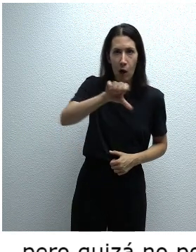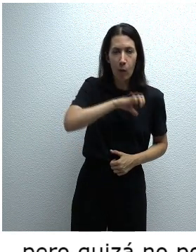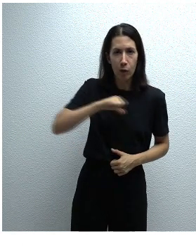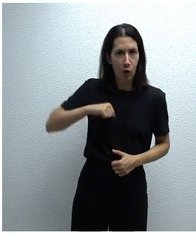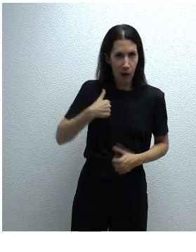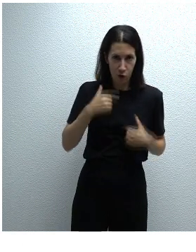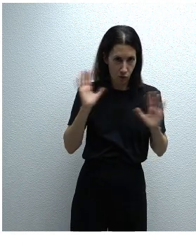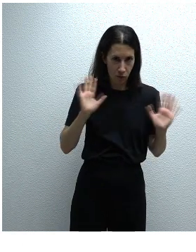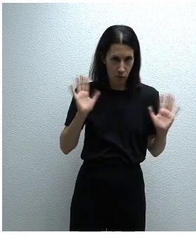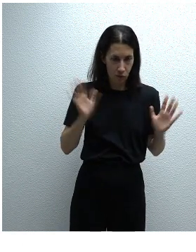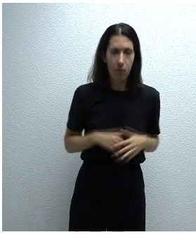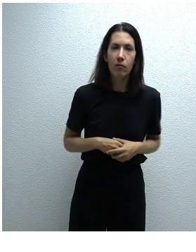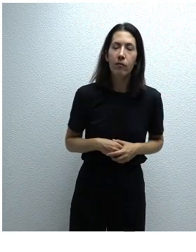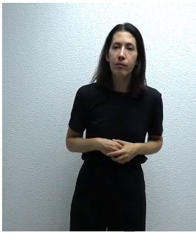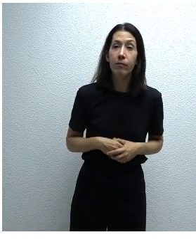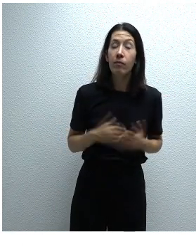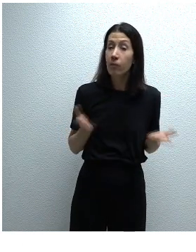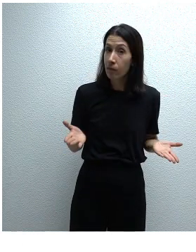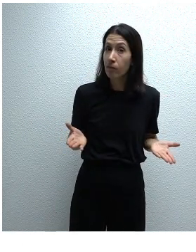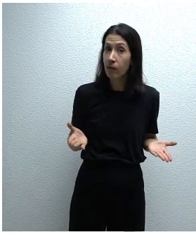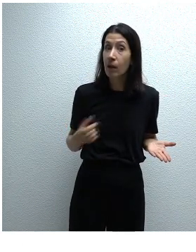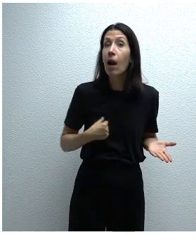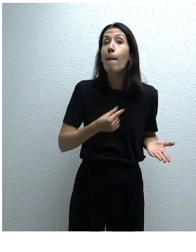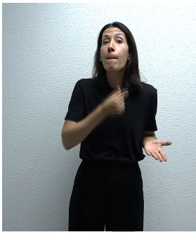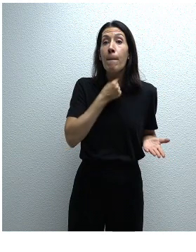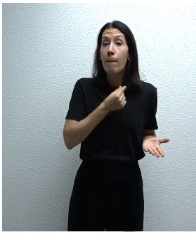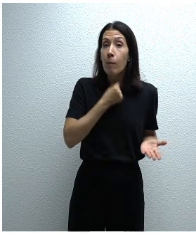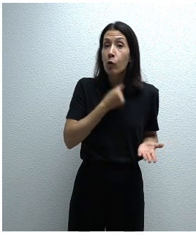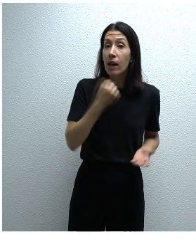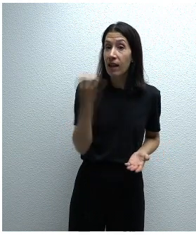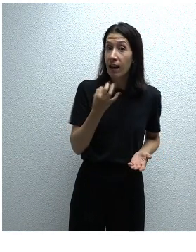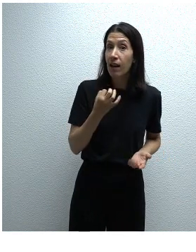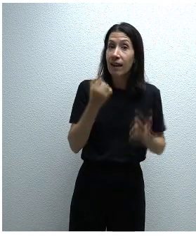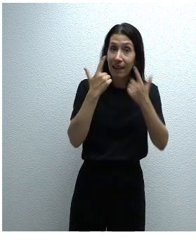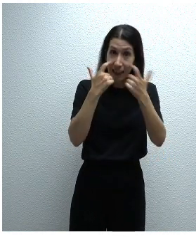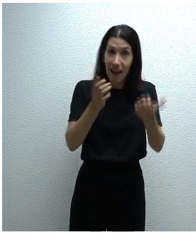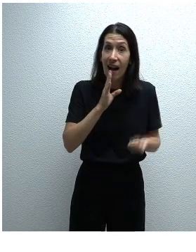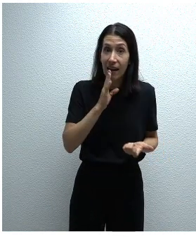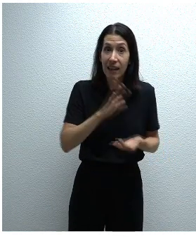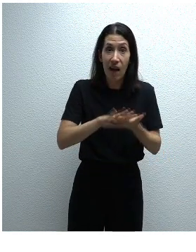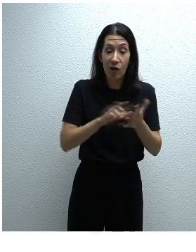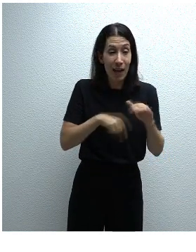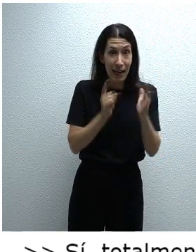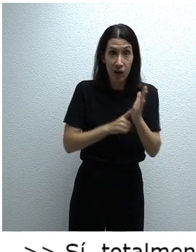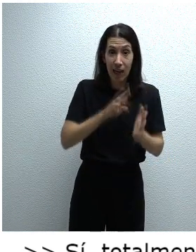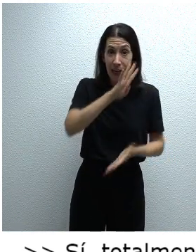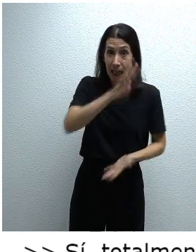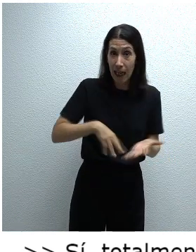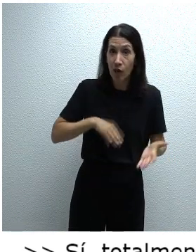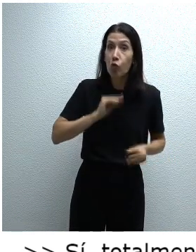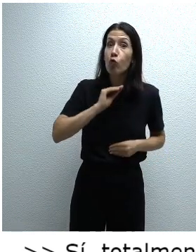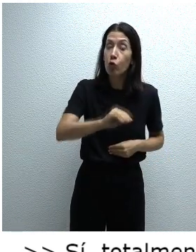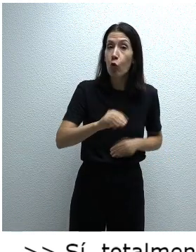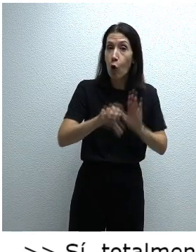eres. Pues me gustaría destacar eso. La legislación catalana, hasta ahora el Código Civil de